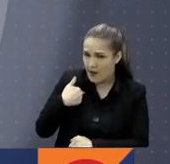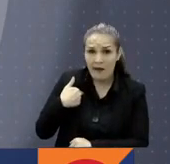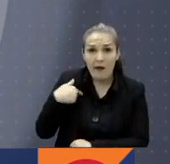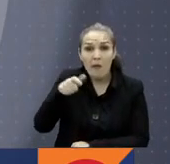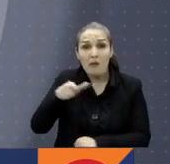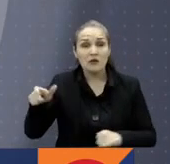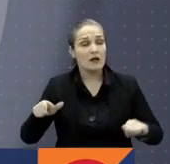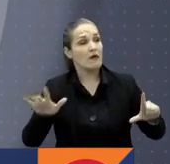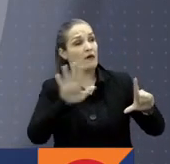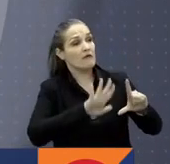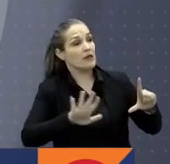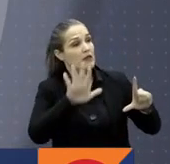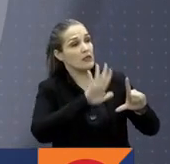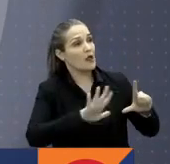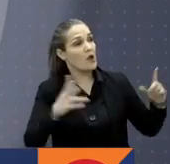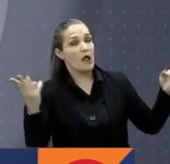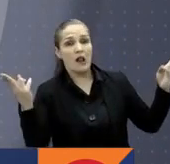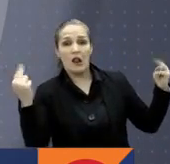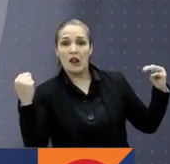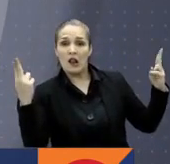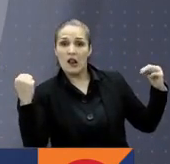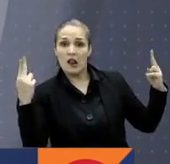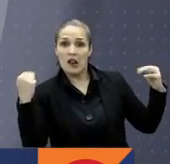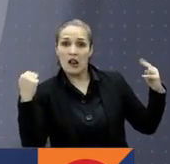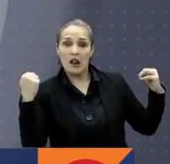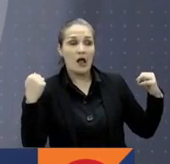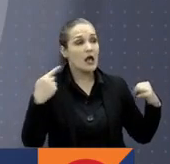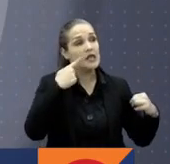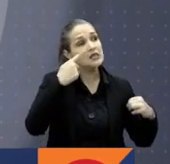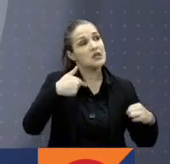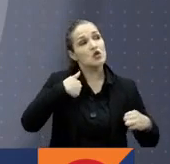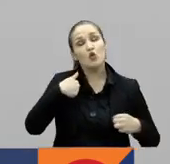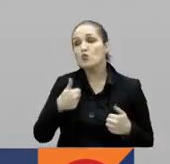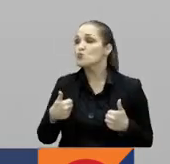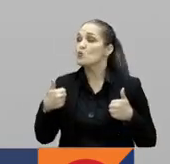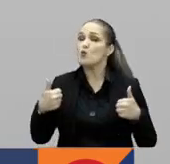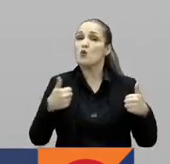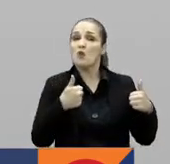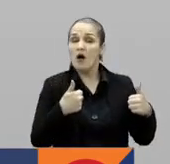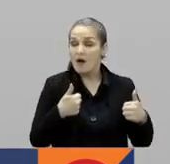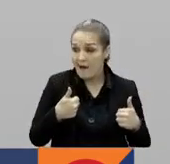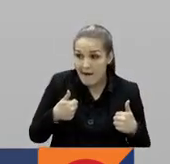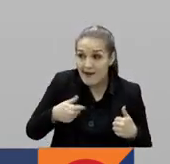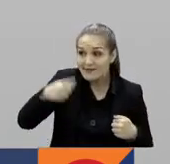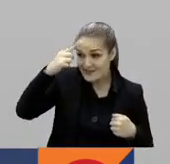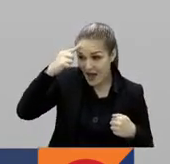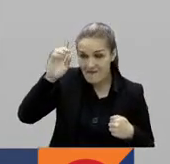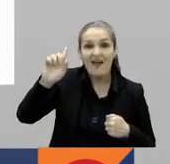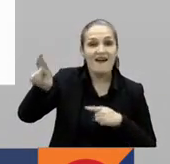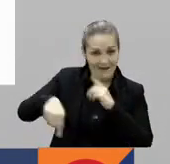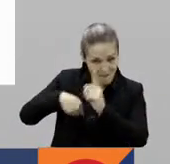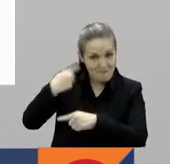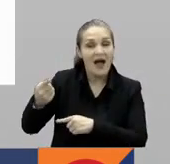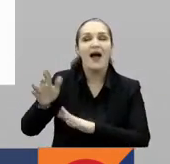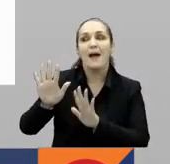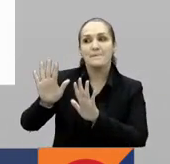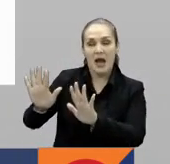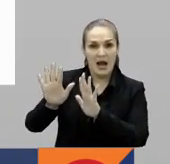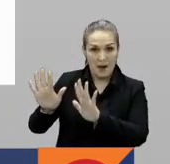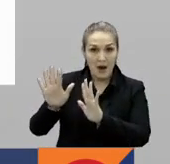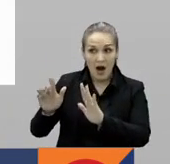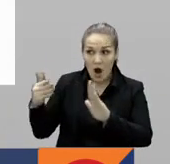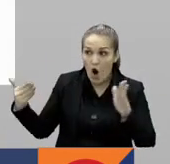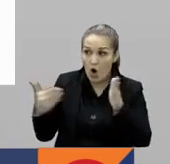videos desde Venezuela para mimetizar su cobardía ya saben de los golpes que le hemos asestado y les